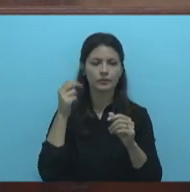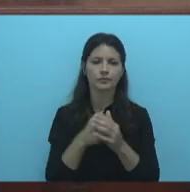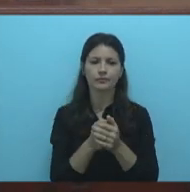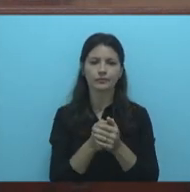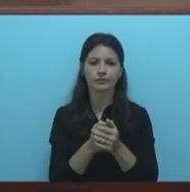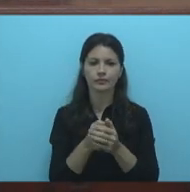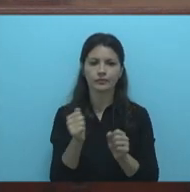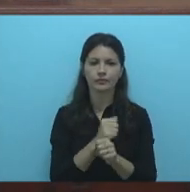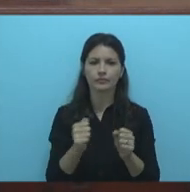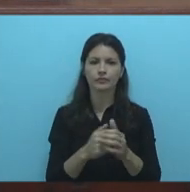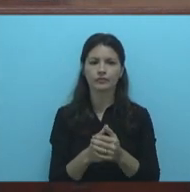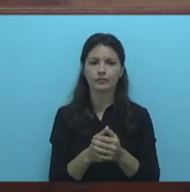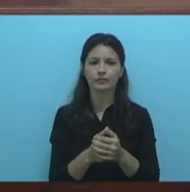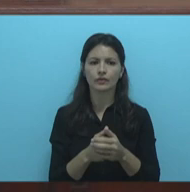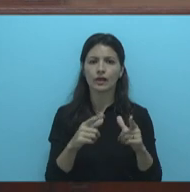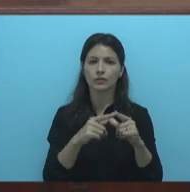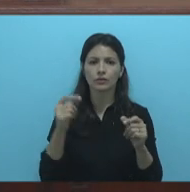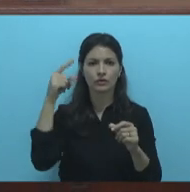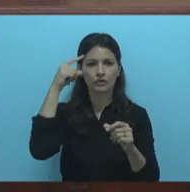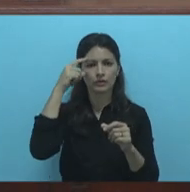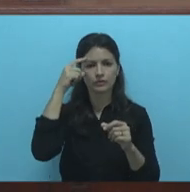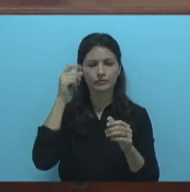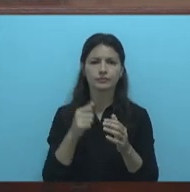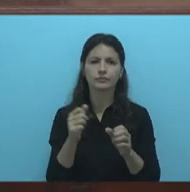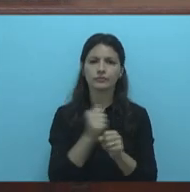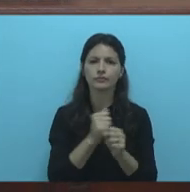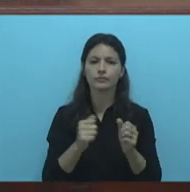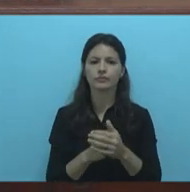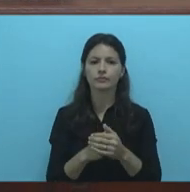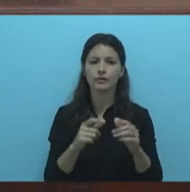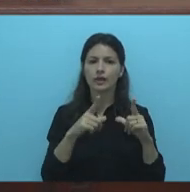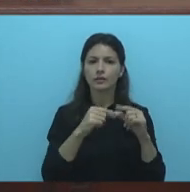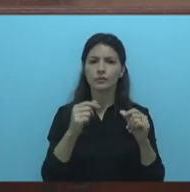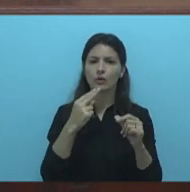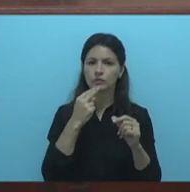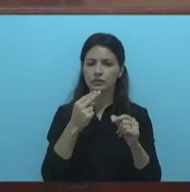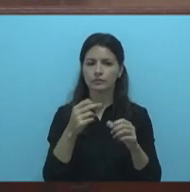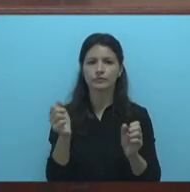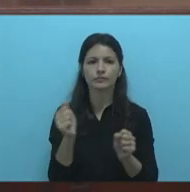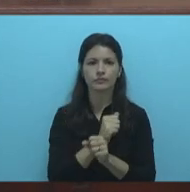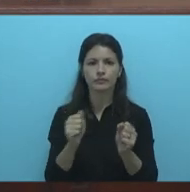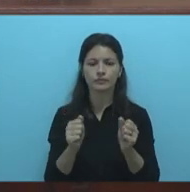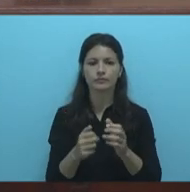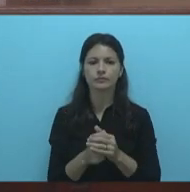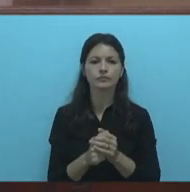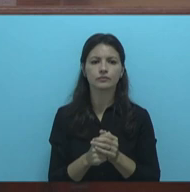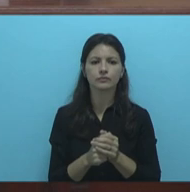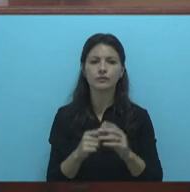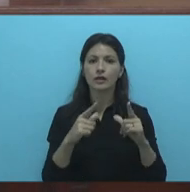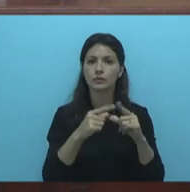9, aprobado. Artículo 10, aprobado. Artículo 11,